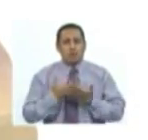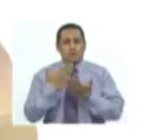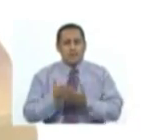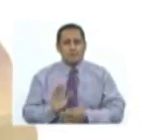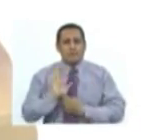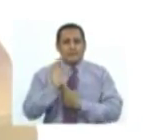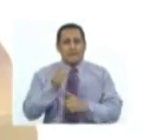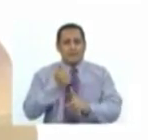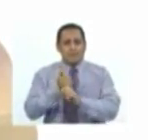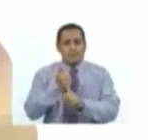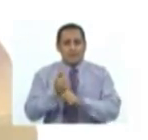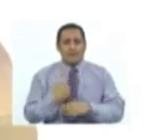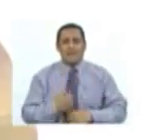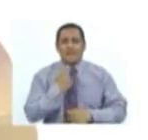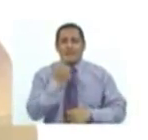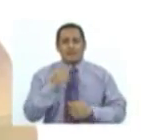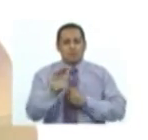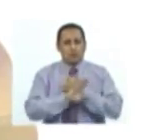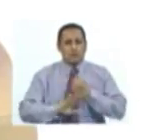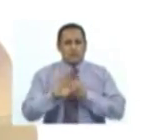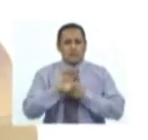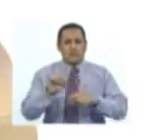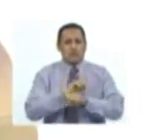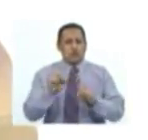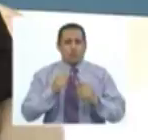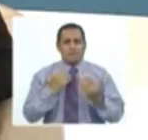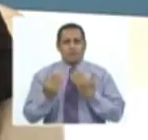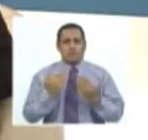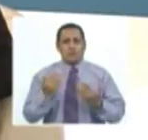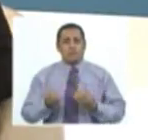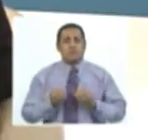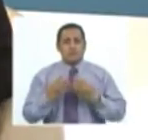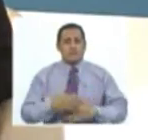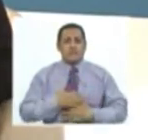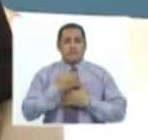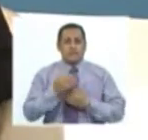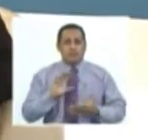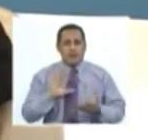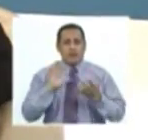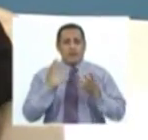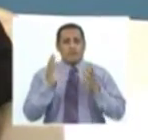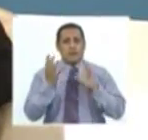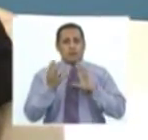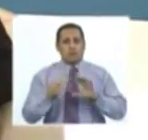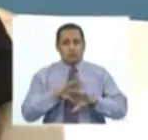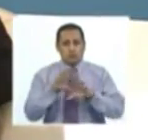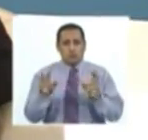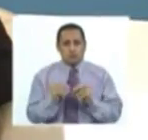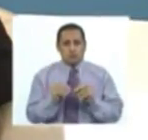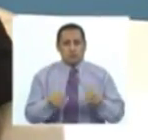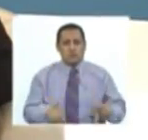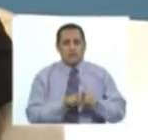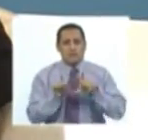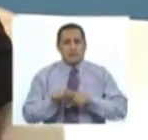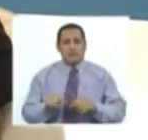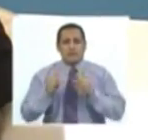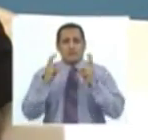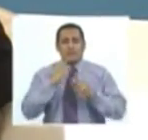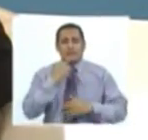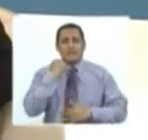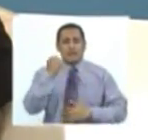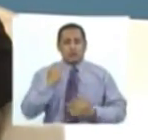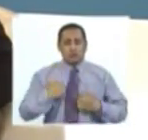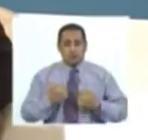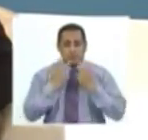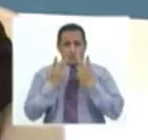en sí mismas sean las protegidas y no las formas. Una mirada interesante, no va evolucionando también entonces el tema del derecho. Nos